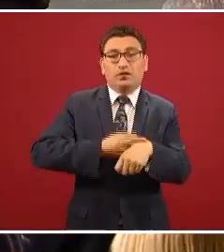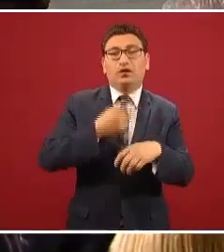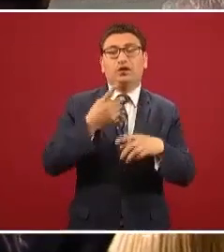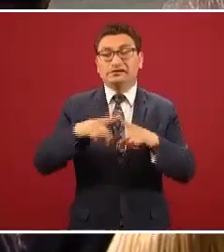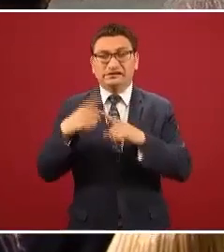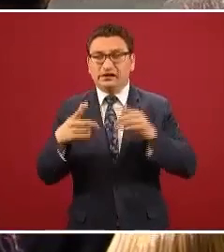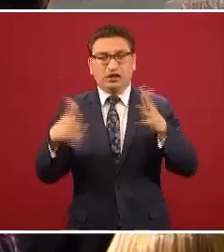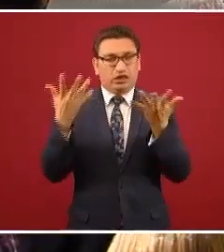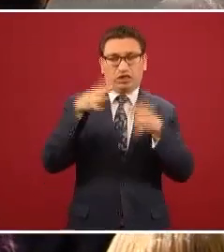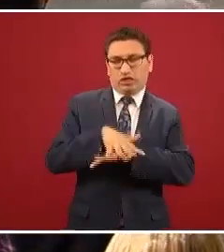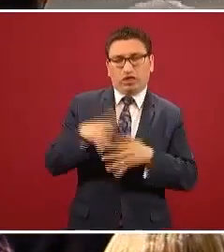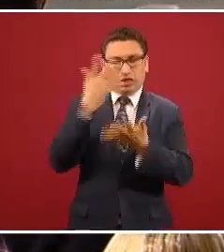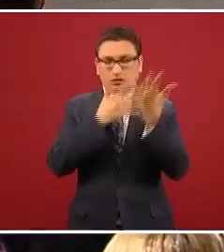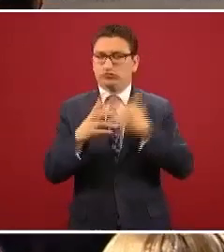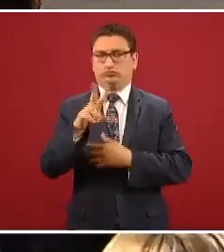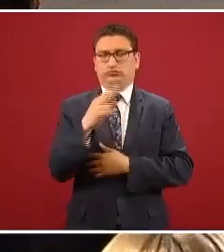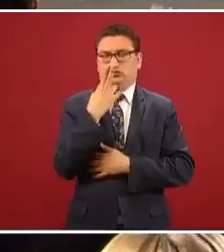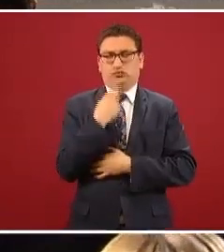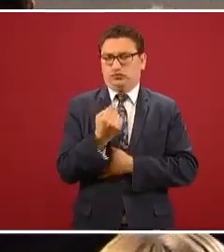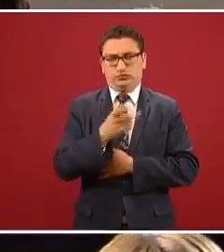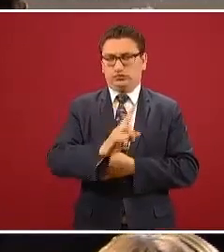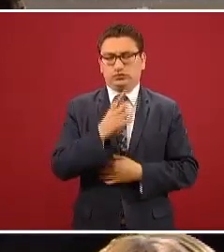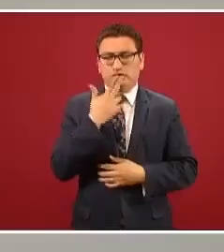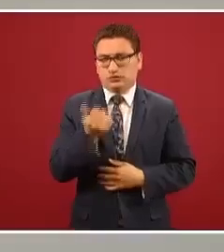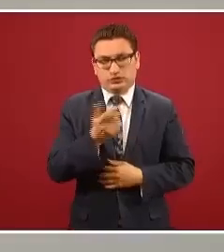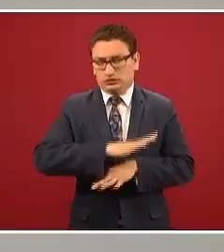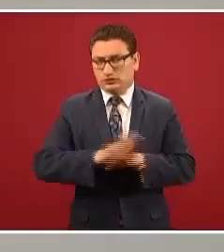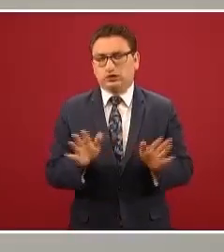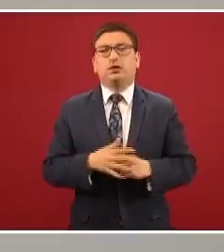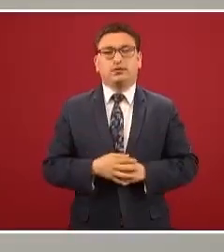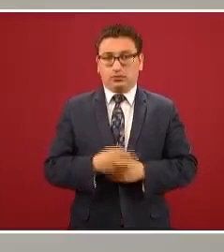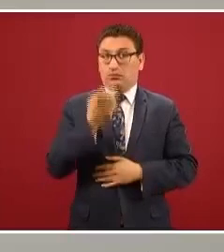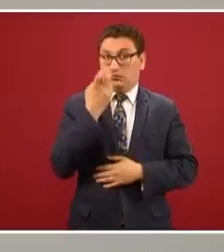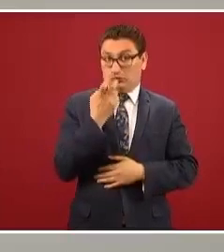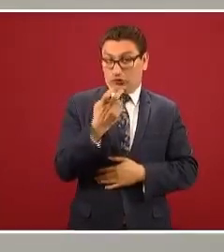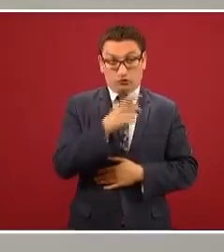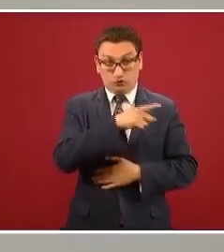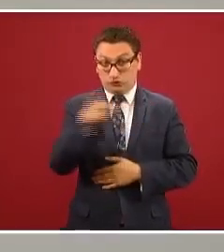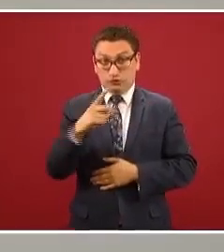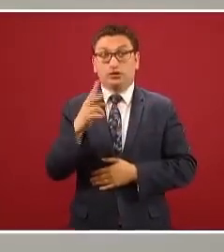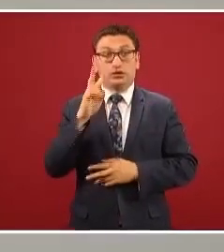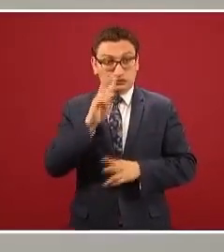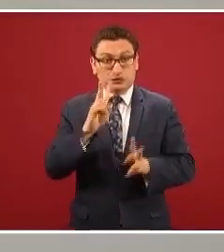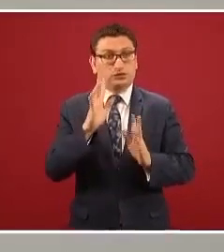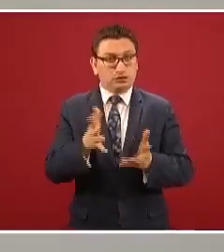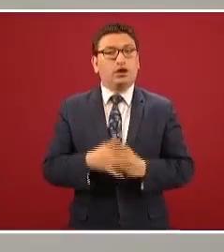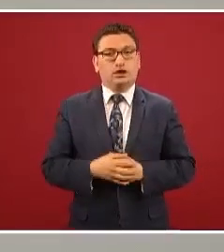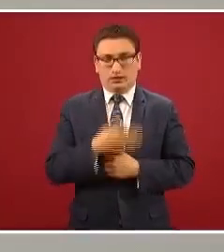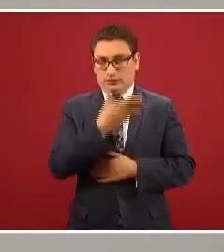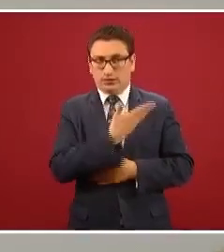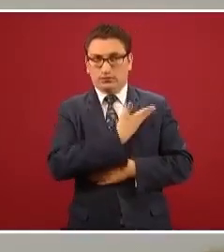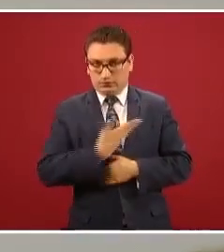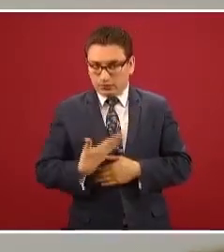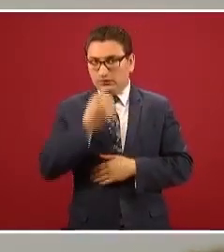requiere. De nada nos sirve, a nadie. Por eso habrán visto, y con el consentimiento del presidente